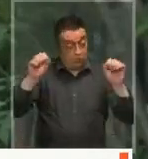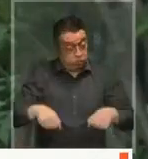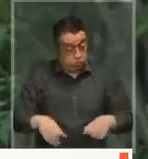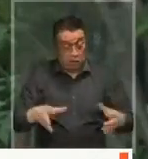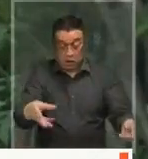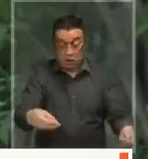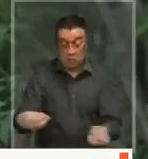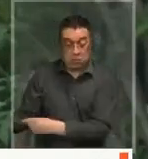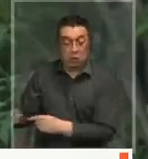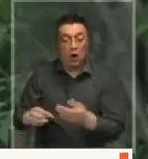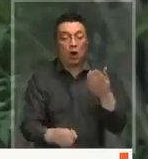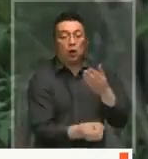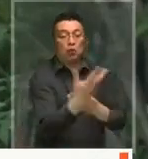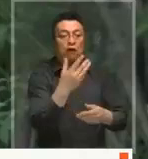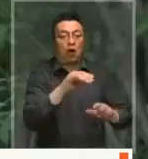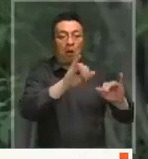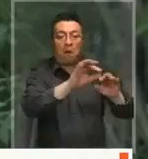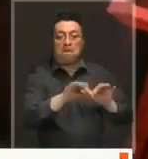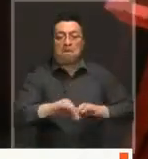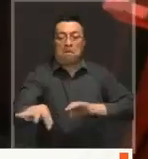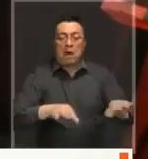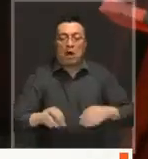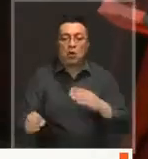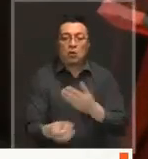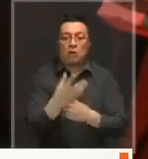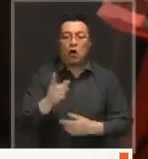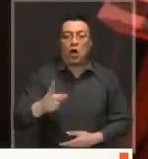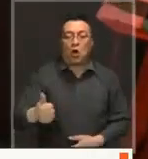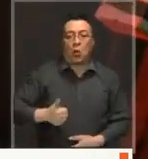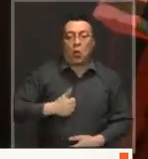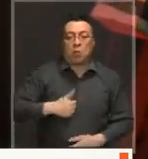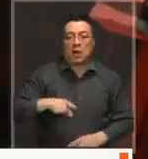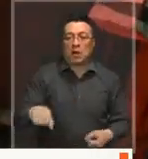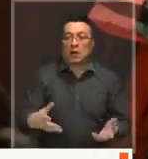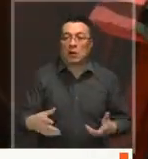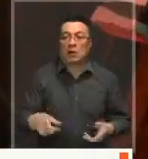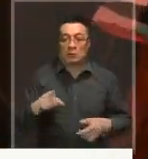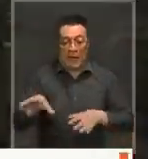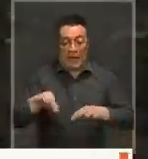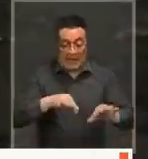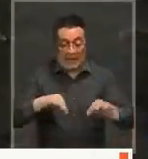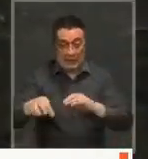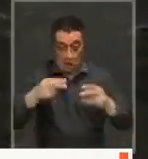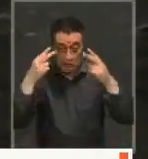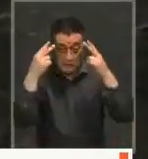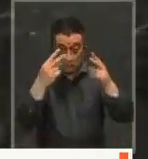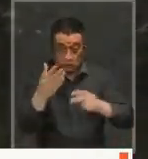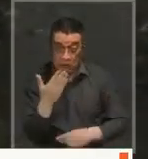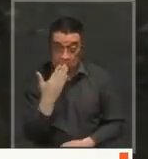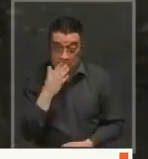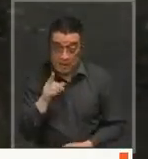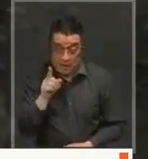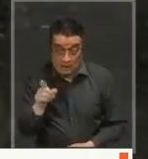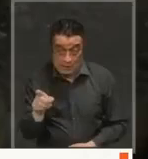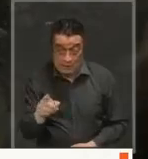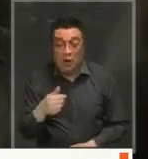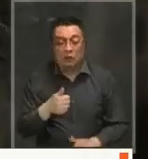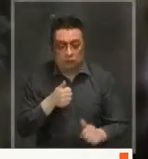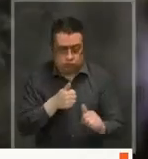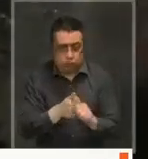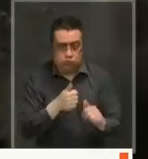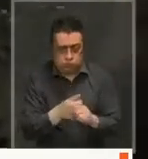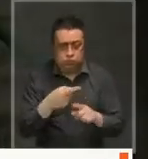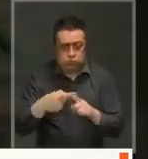las normas del Ministerio de Obras Públicas. No entendió mal el ingeniero en transportes Ariel López, quien ha asesorado en